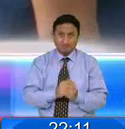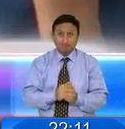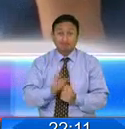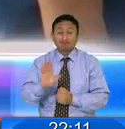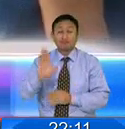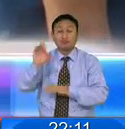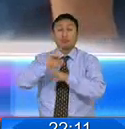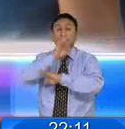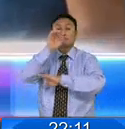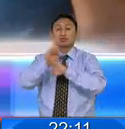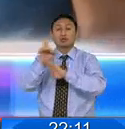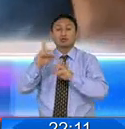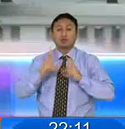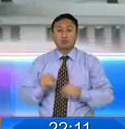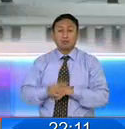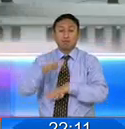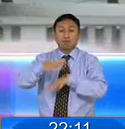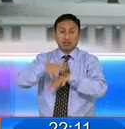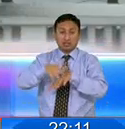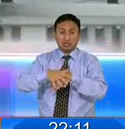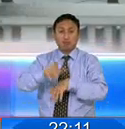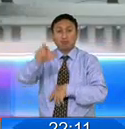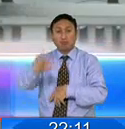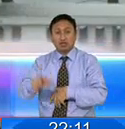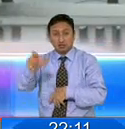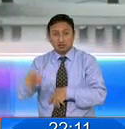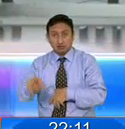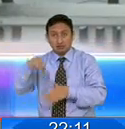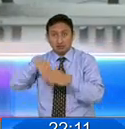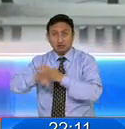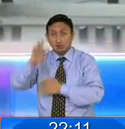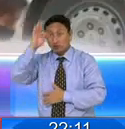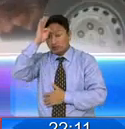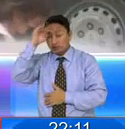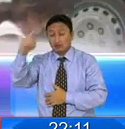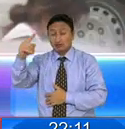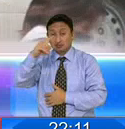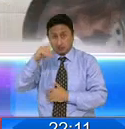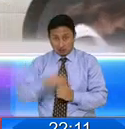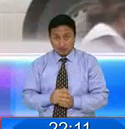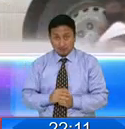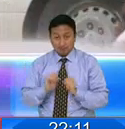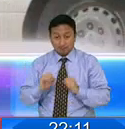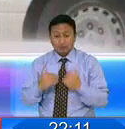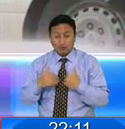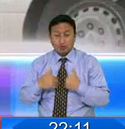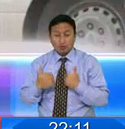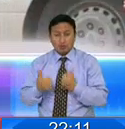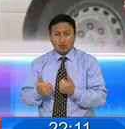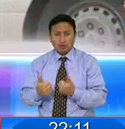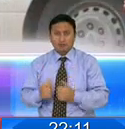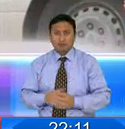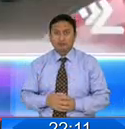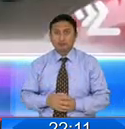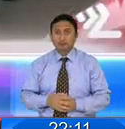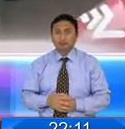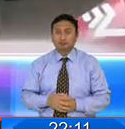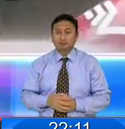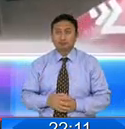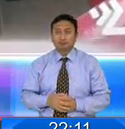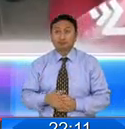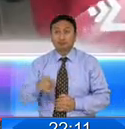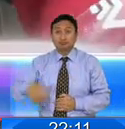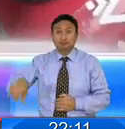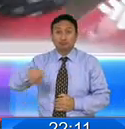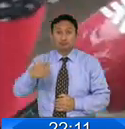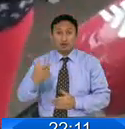directora del Distrito de Salud Machala, los pacientes que estaban asilados en el hospital evolucionaron favorablemente. Ellos ya